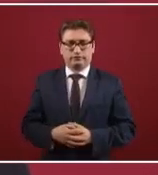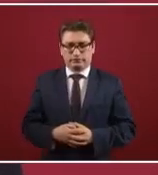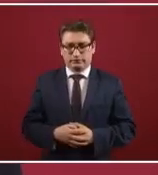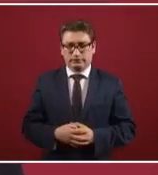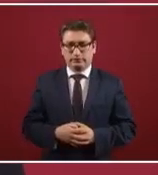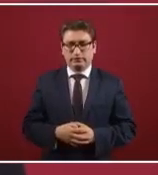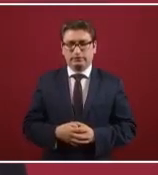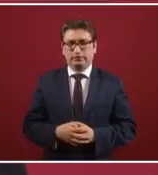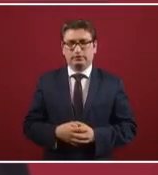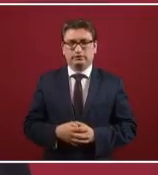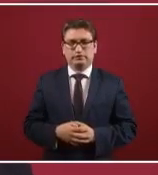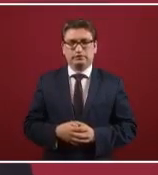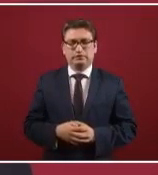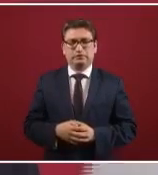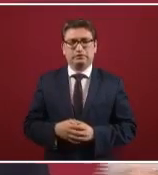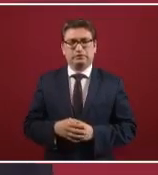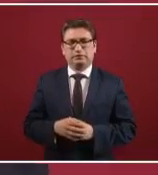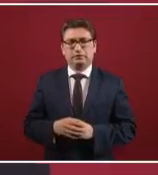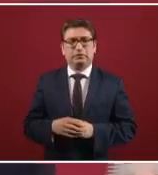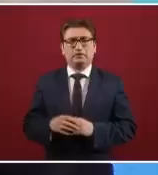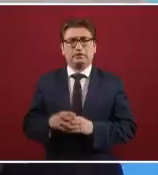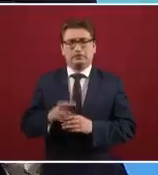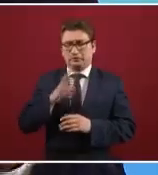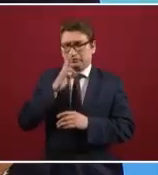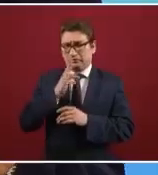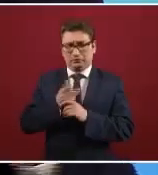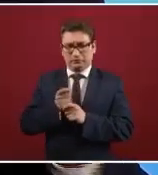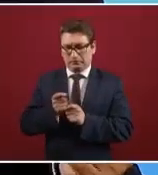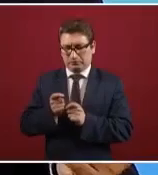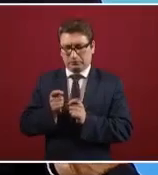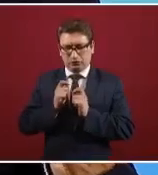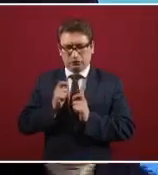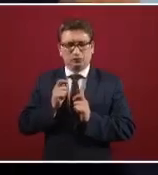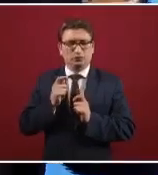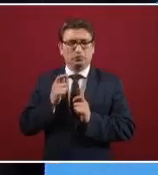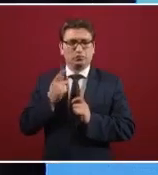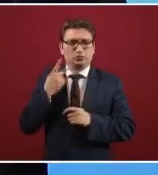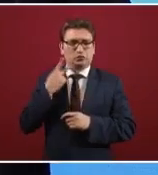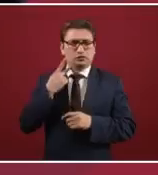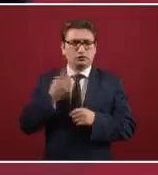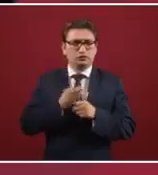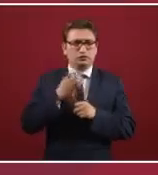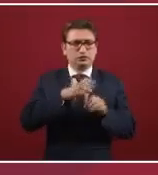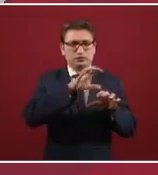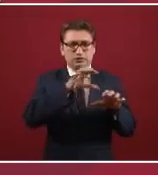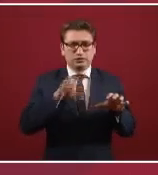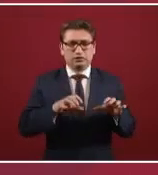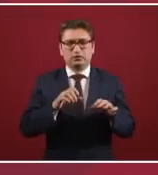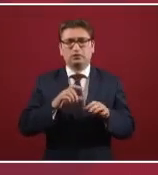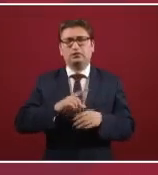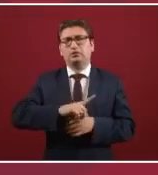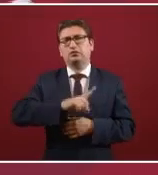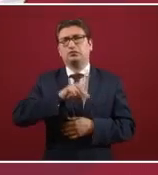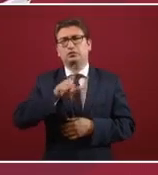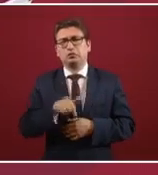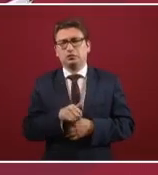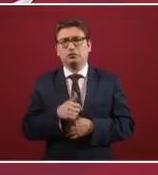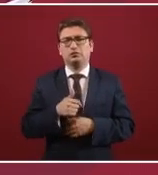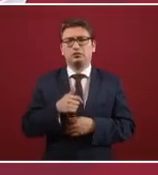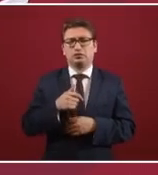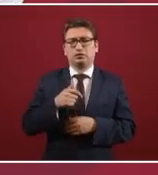llegaban a ocupar un cargo de un gobierno estatal y luego daban el